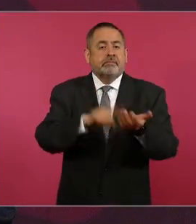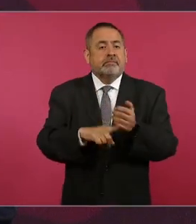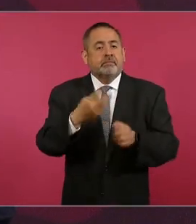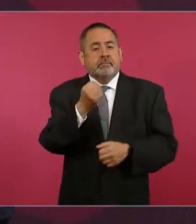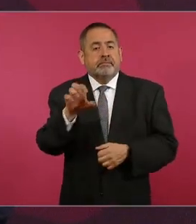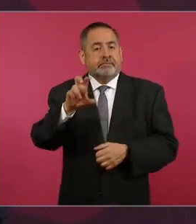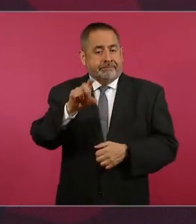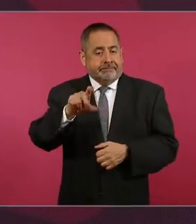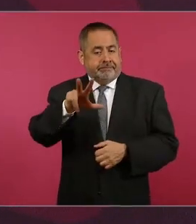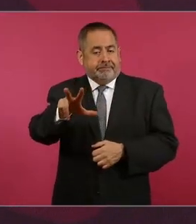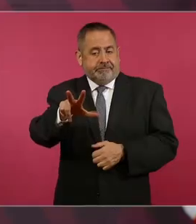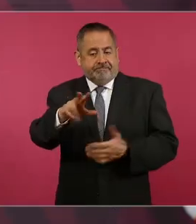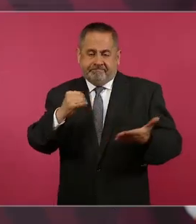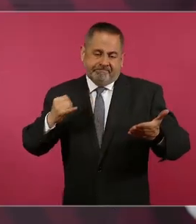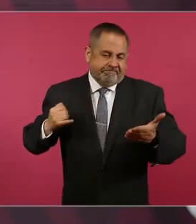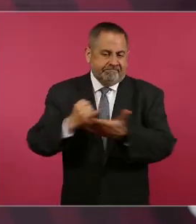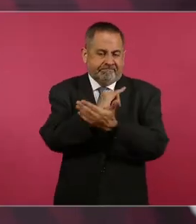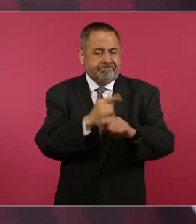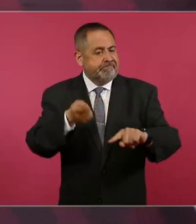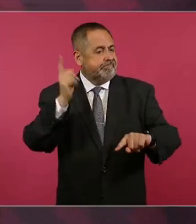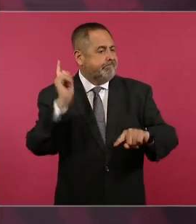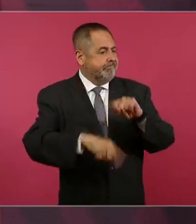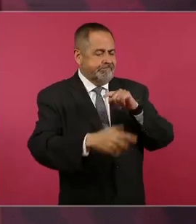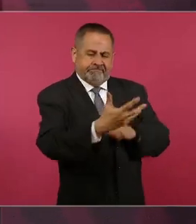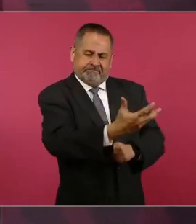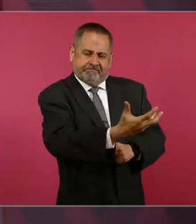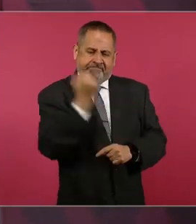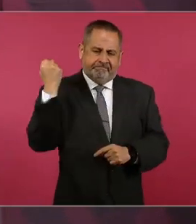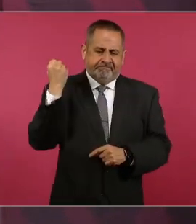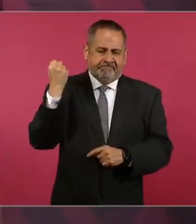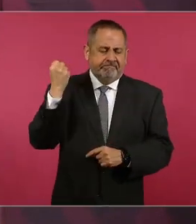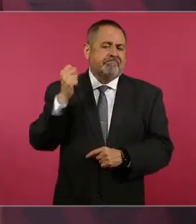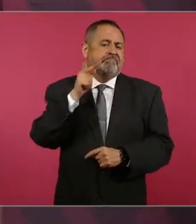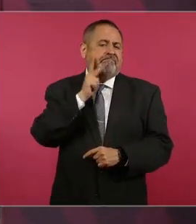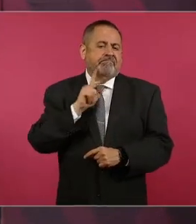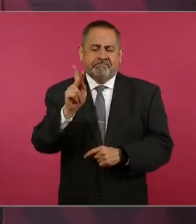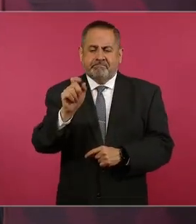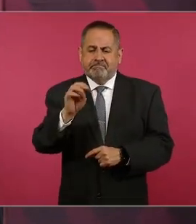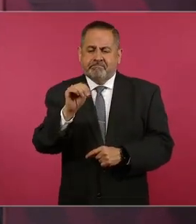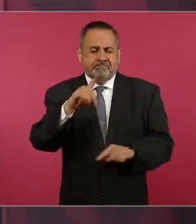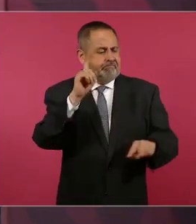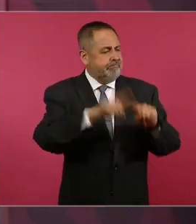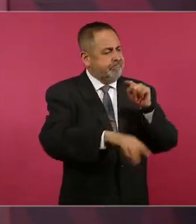se lleva a cabo la expropiación petrolera.